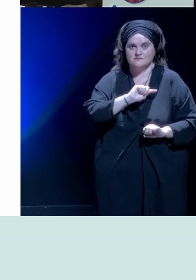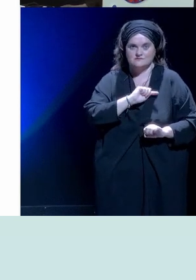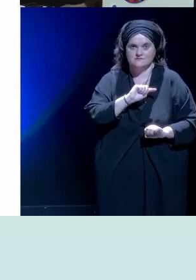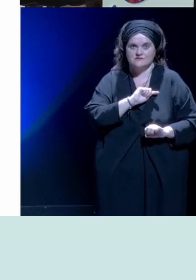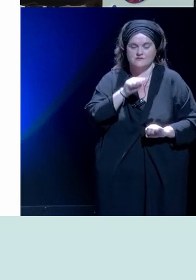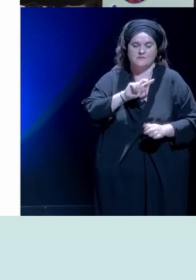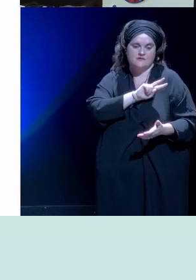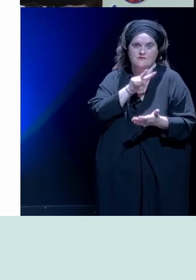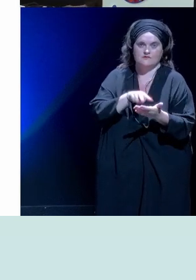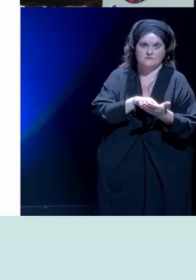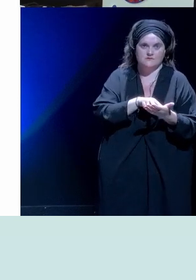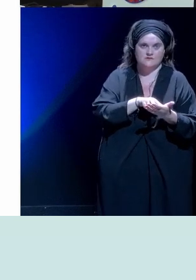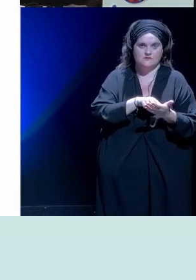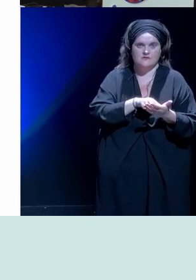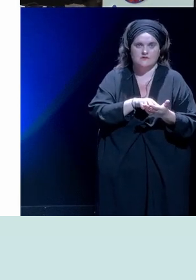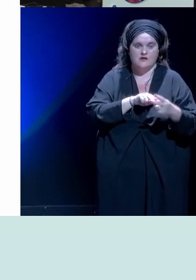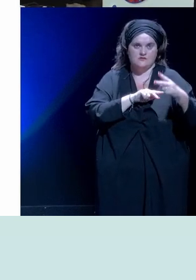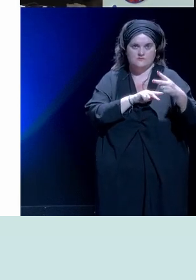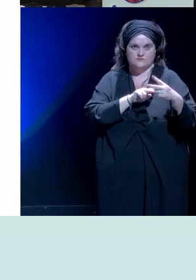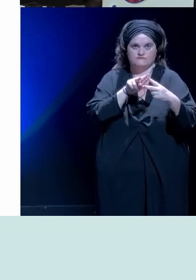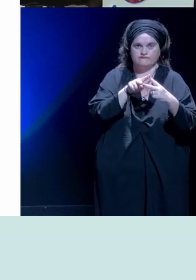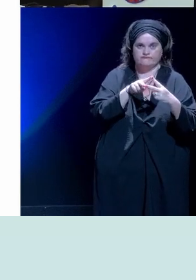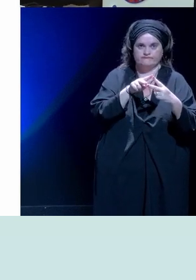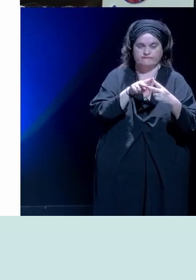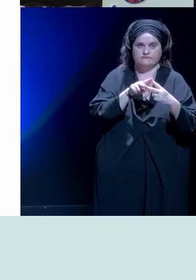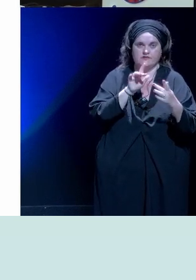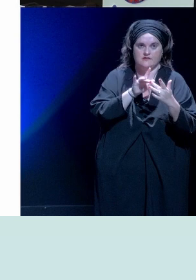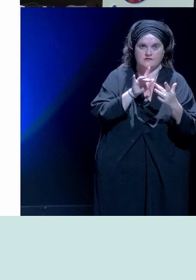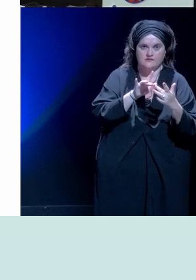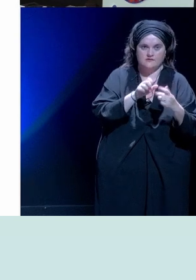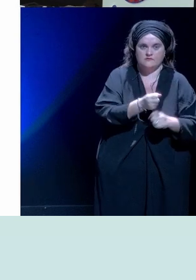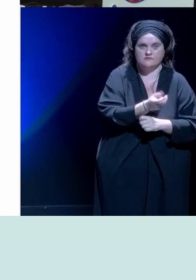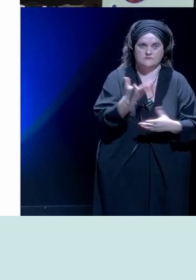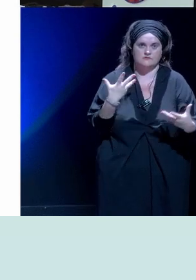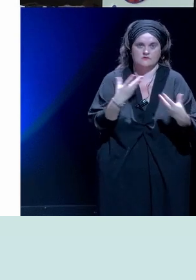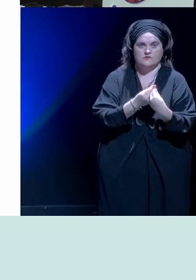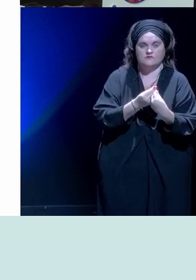ser reconocidos. Tenemos dos dimensiones aquí. En las relaciones con los demás